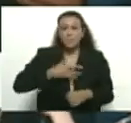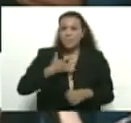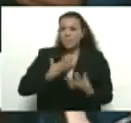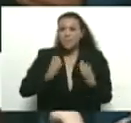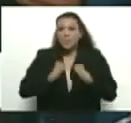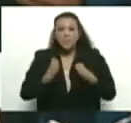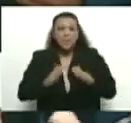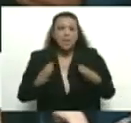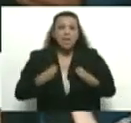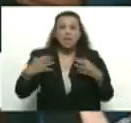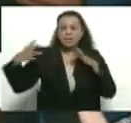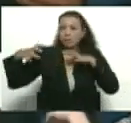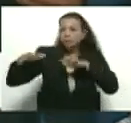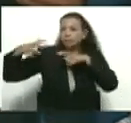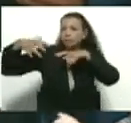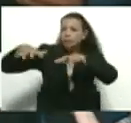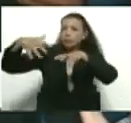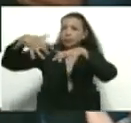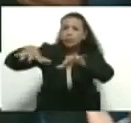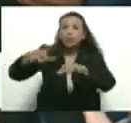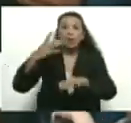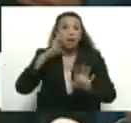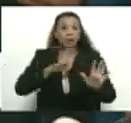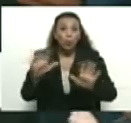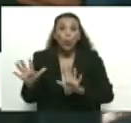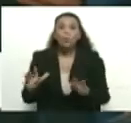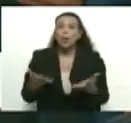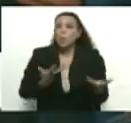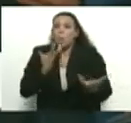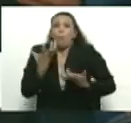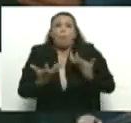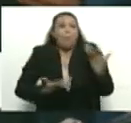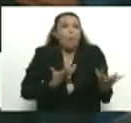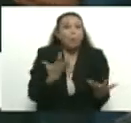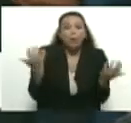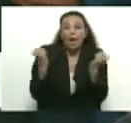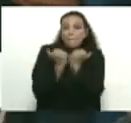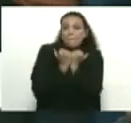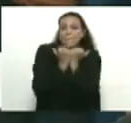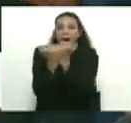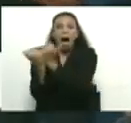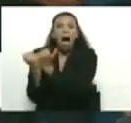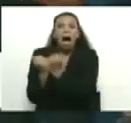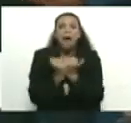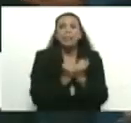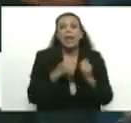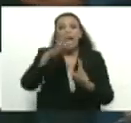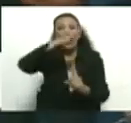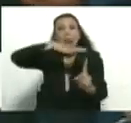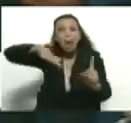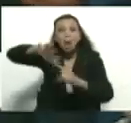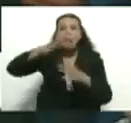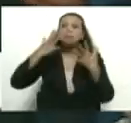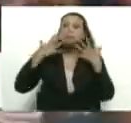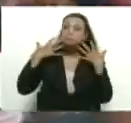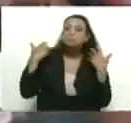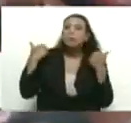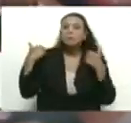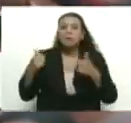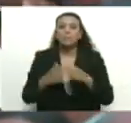en esta marcha, marcha que ya muy calurosa, pero que está refrescando. Así que le